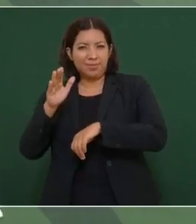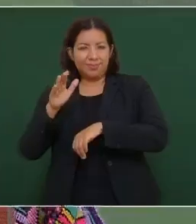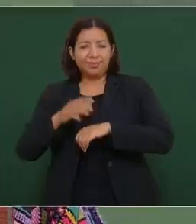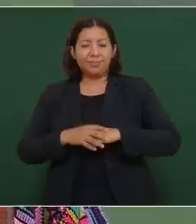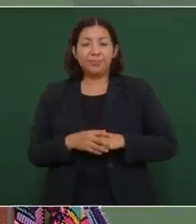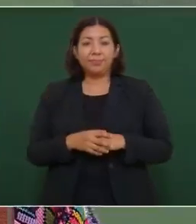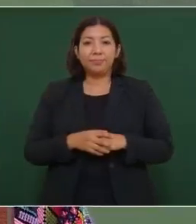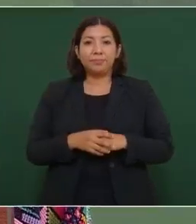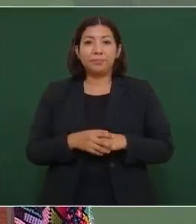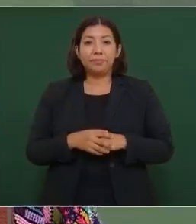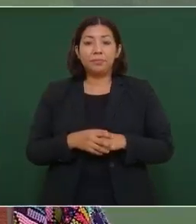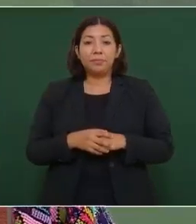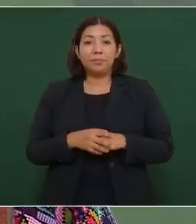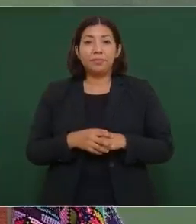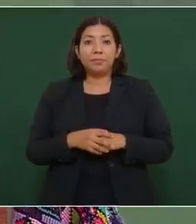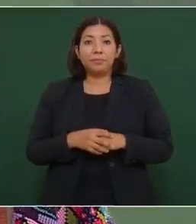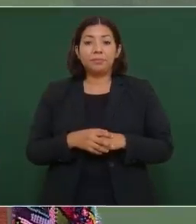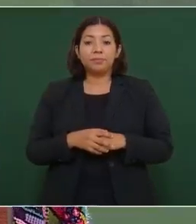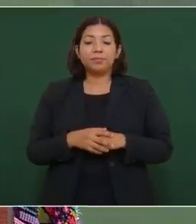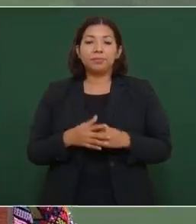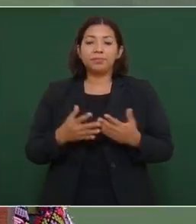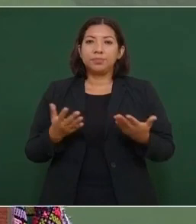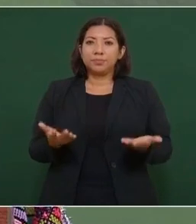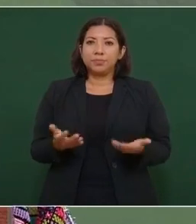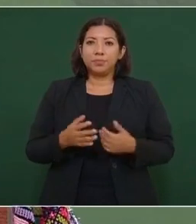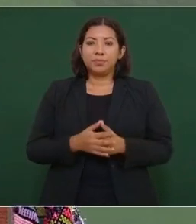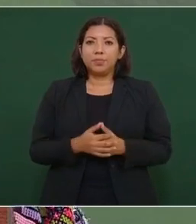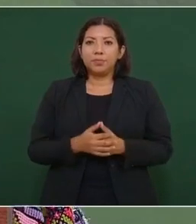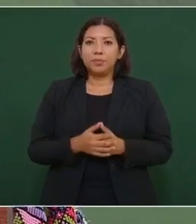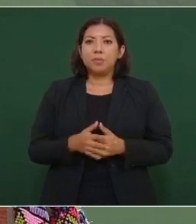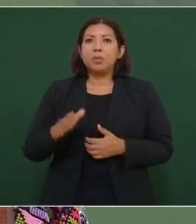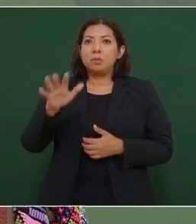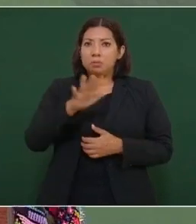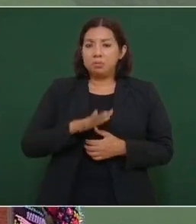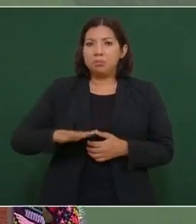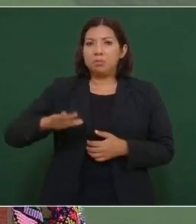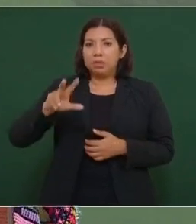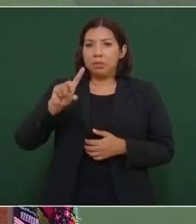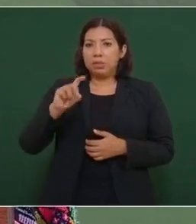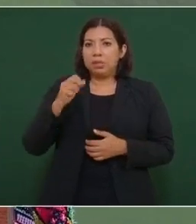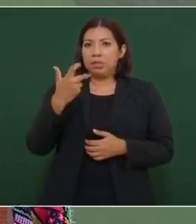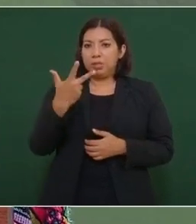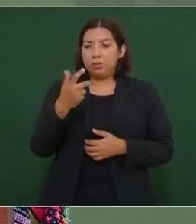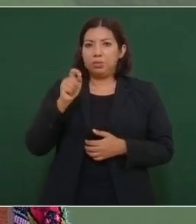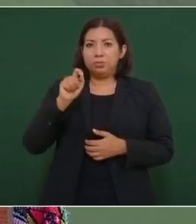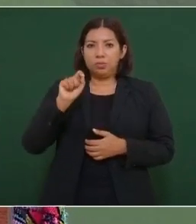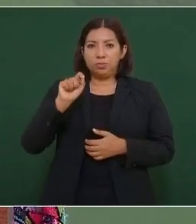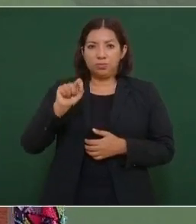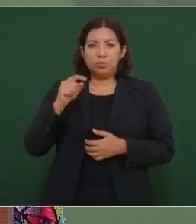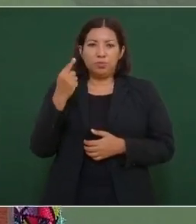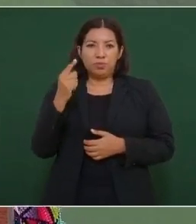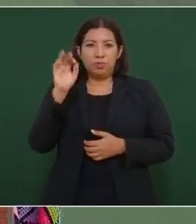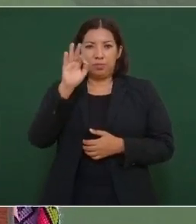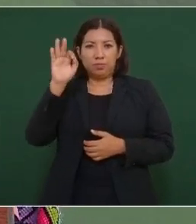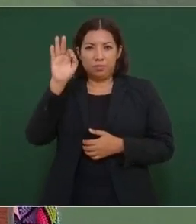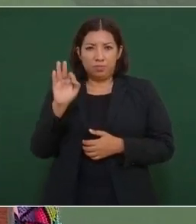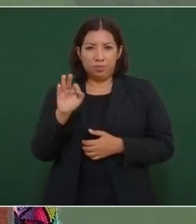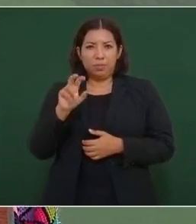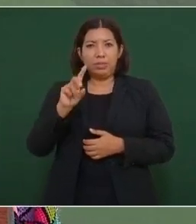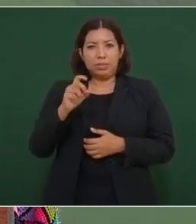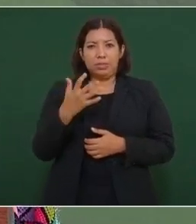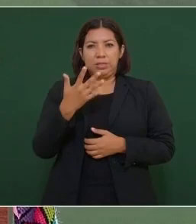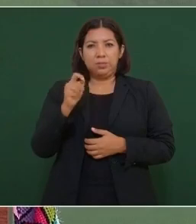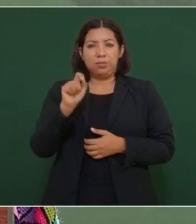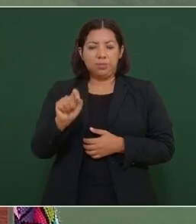2022, y el mercado, lo conocen muy bien, 38.1% turistas estadounidenses,